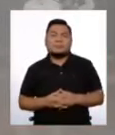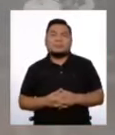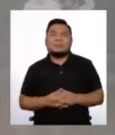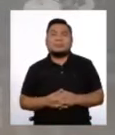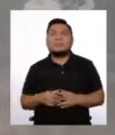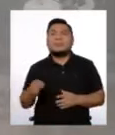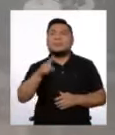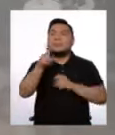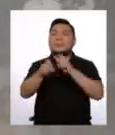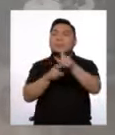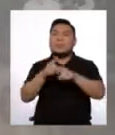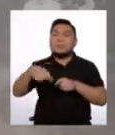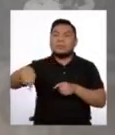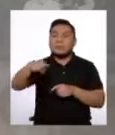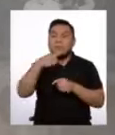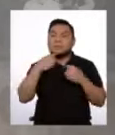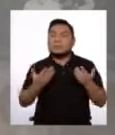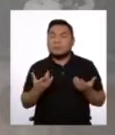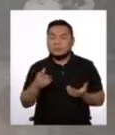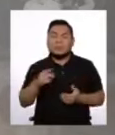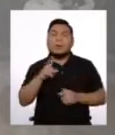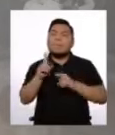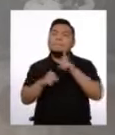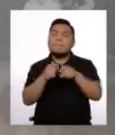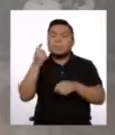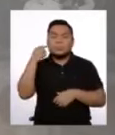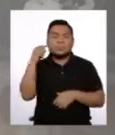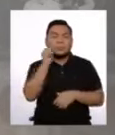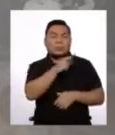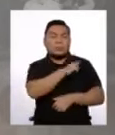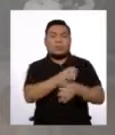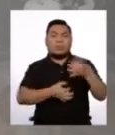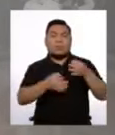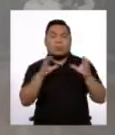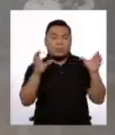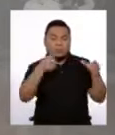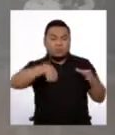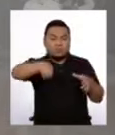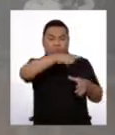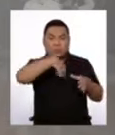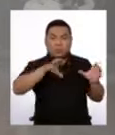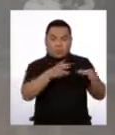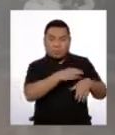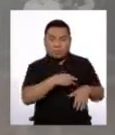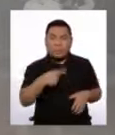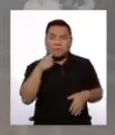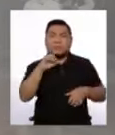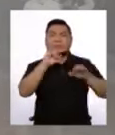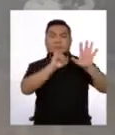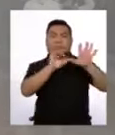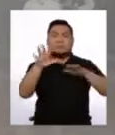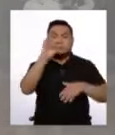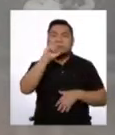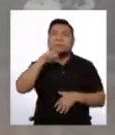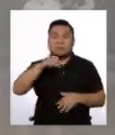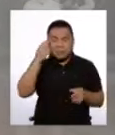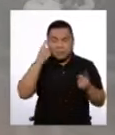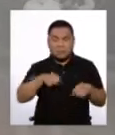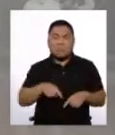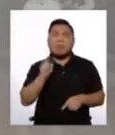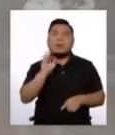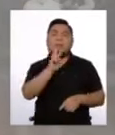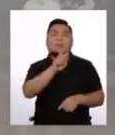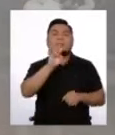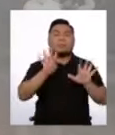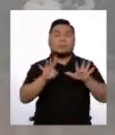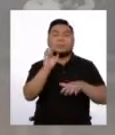En una siguiente claqueta, la aprobación de la gestión del Poder Ejecutivo, el 65% está de acuerdo y un